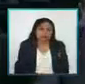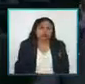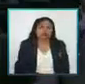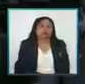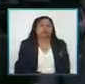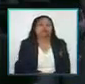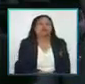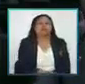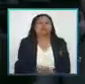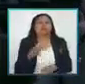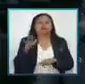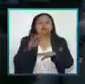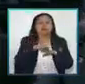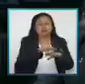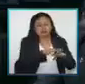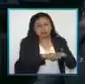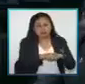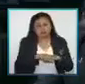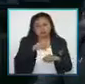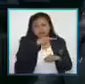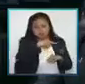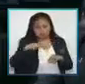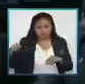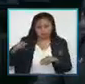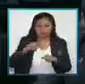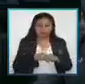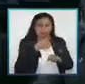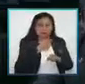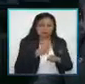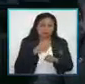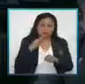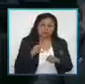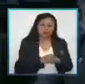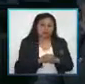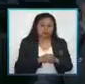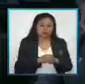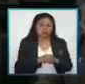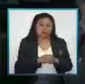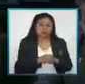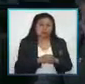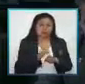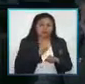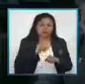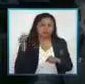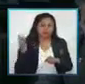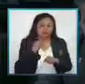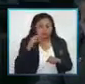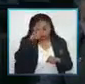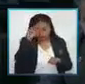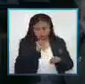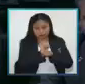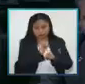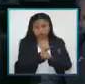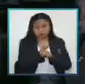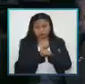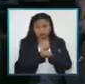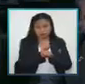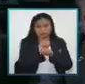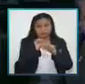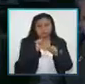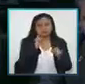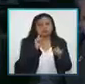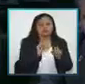Aquí le solicitamos, en nombre del pueblo, que hagan un excelente trabajo